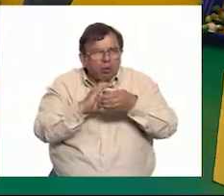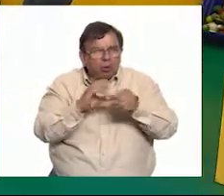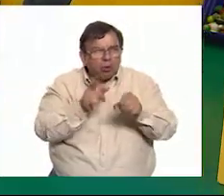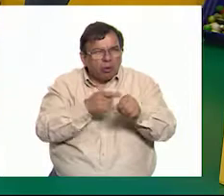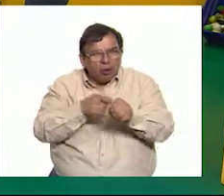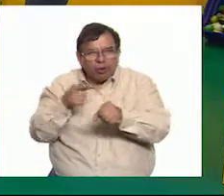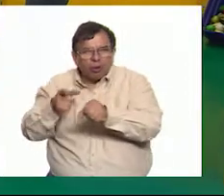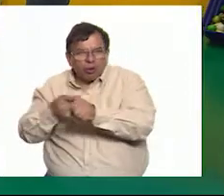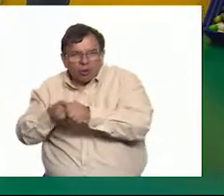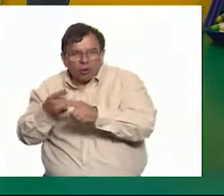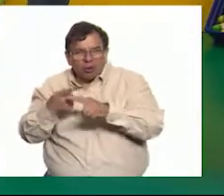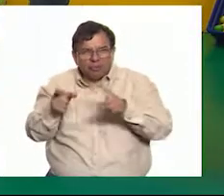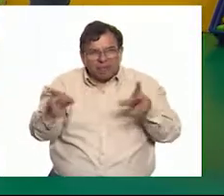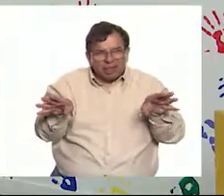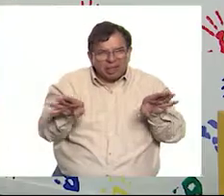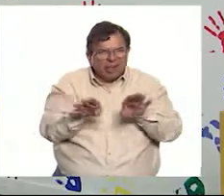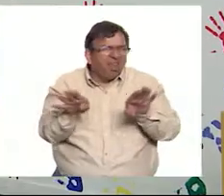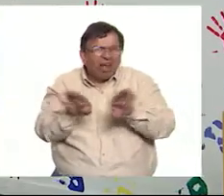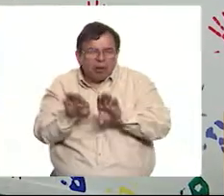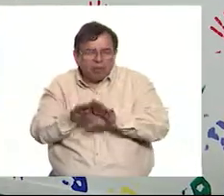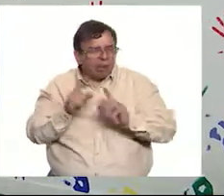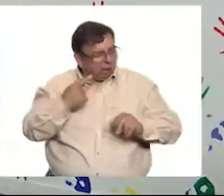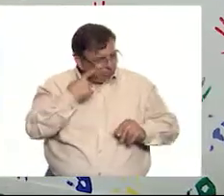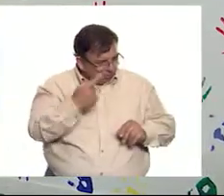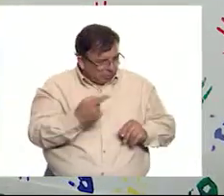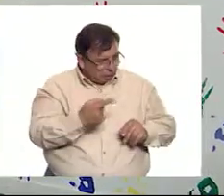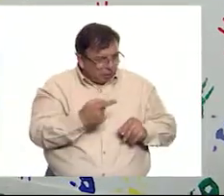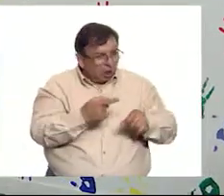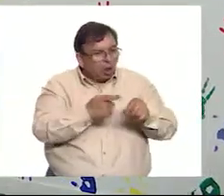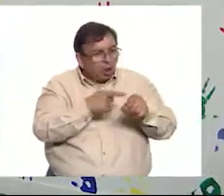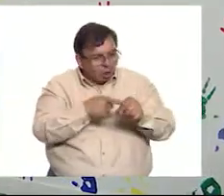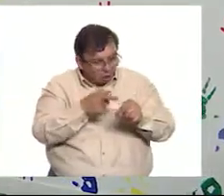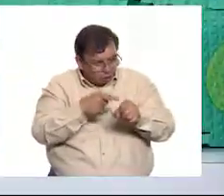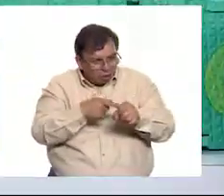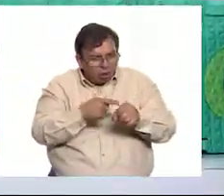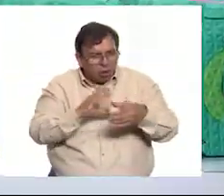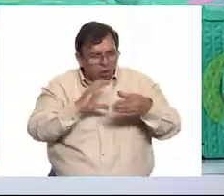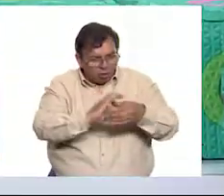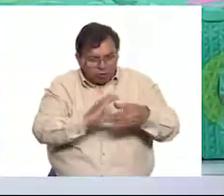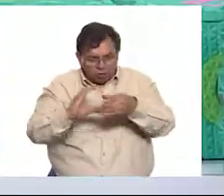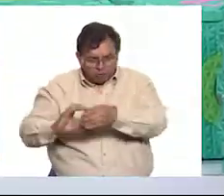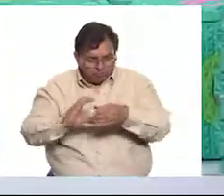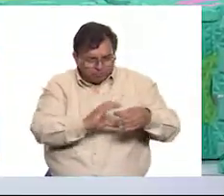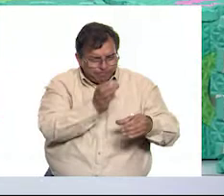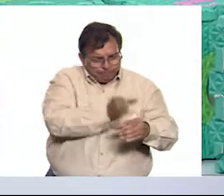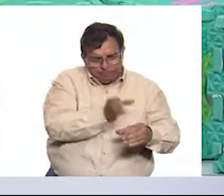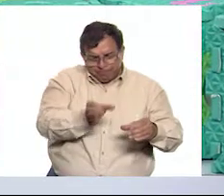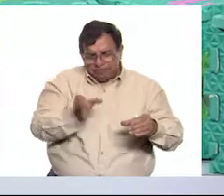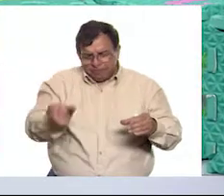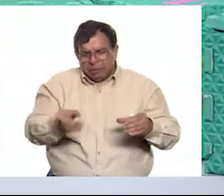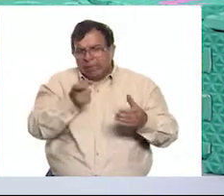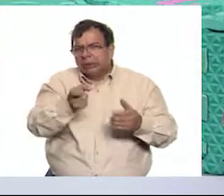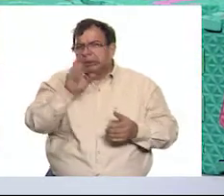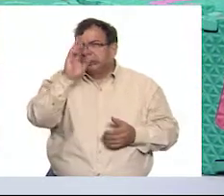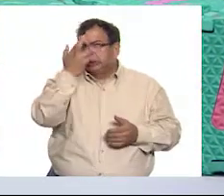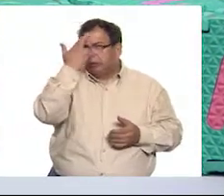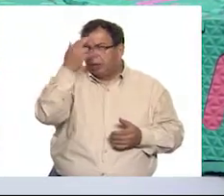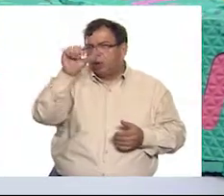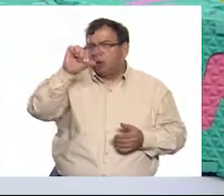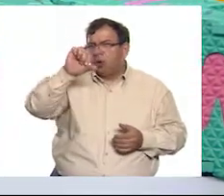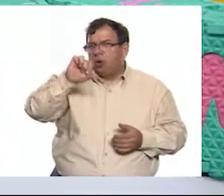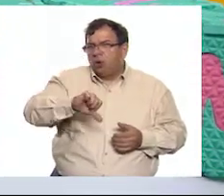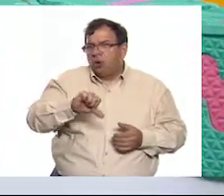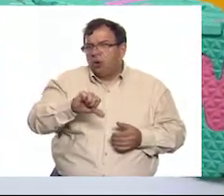cómo? Pues sí, ¿qué te parece si combinamos los cubos precisamente? Y que eso me recuerda que el día de